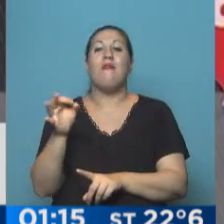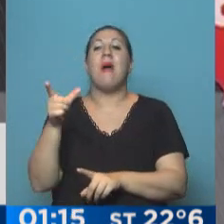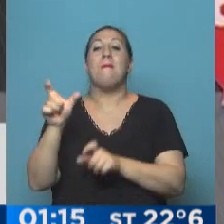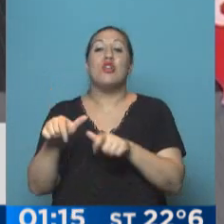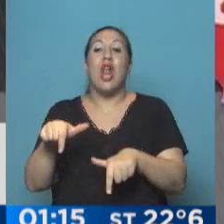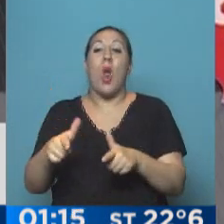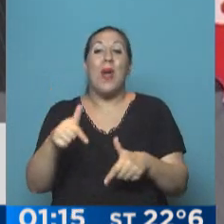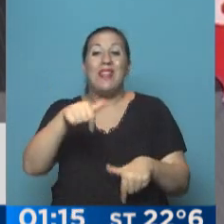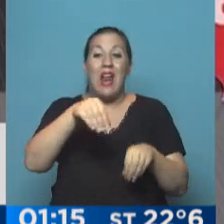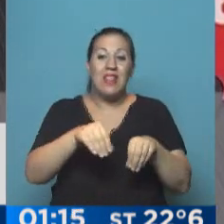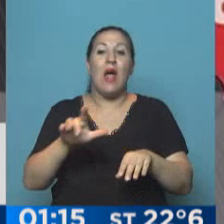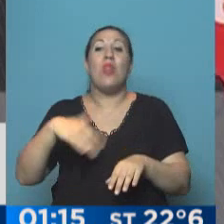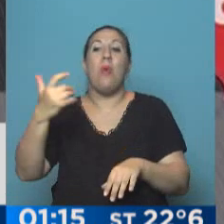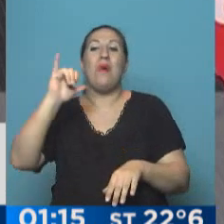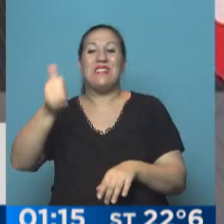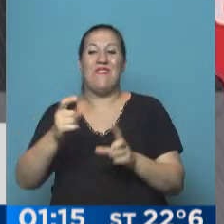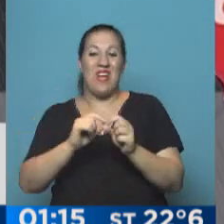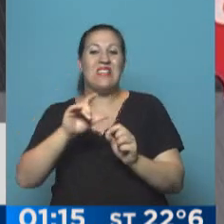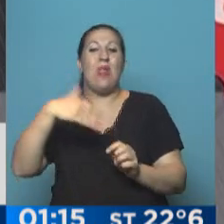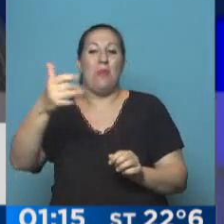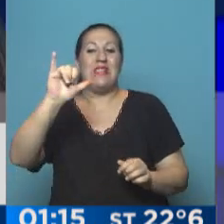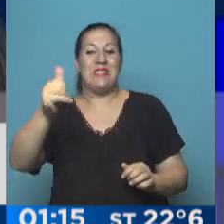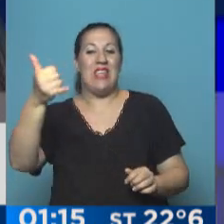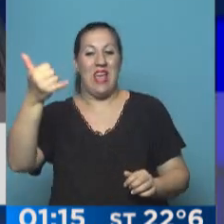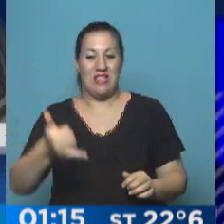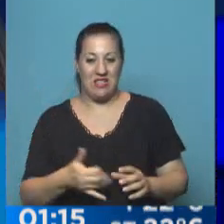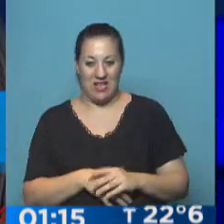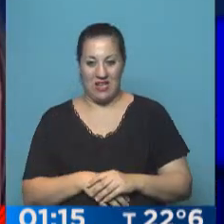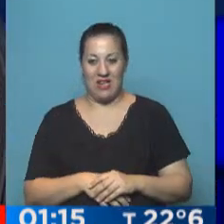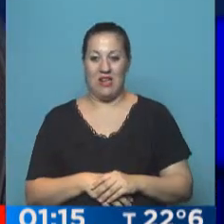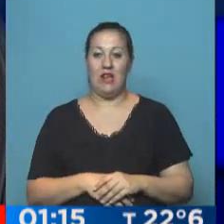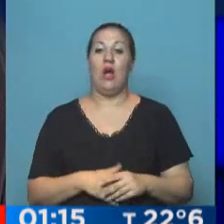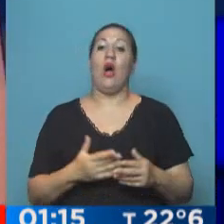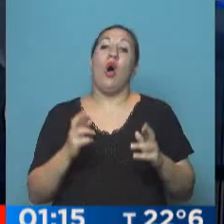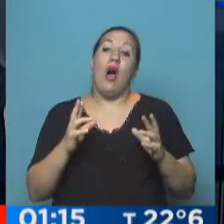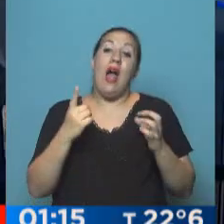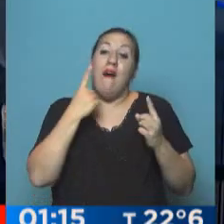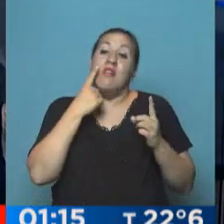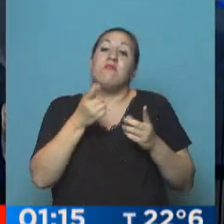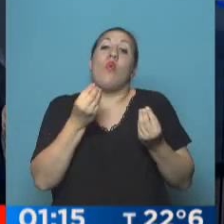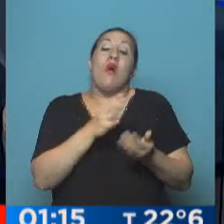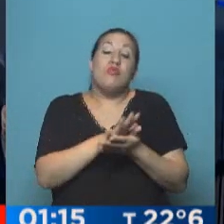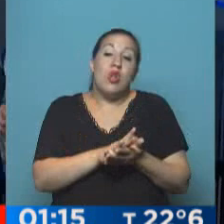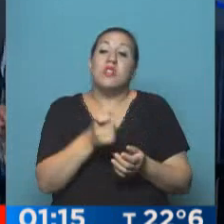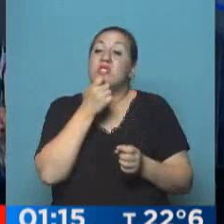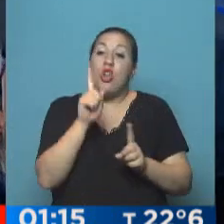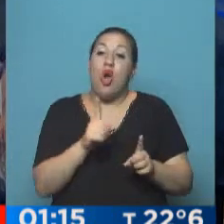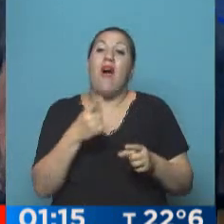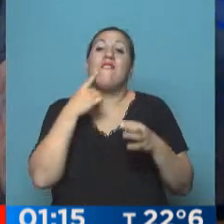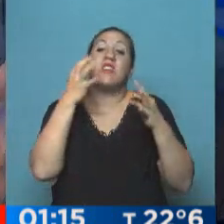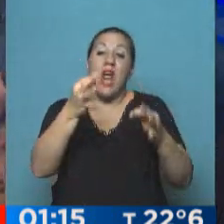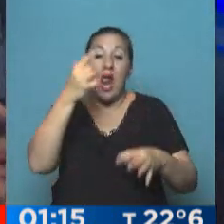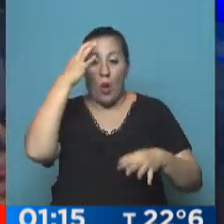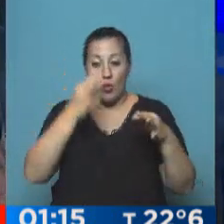esta elección. Veremos qué sucede. Por lo pronto, esta polémica parece no tener fin y llegar a la justicia. Esperemos que pueda